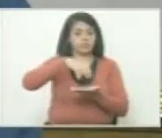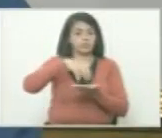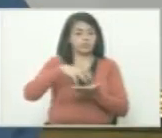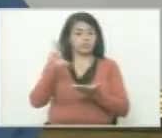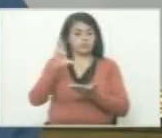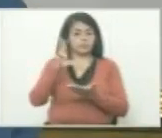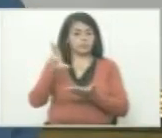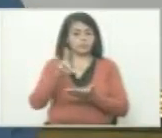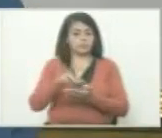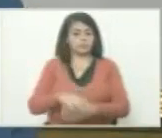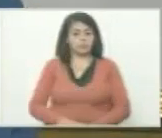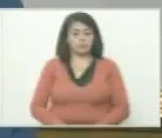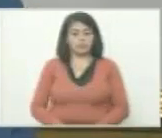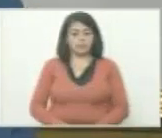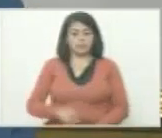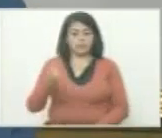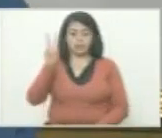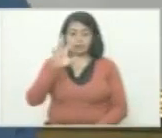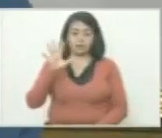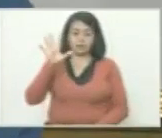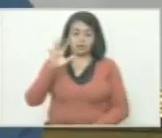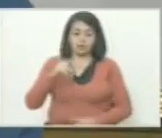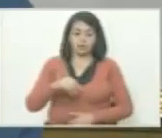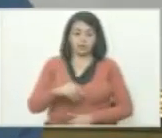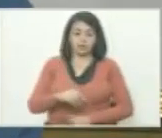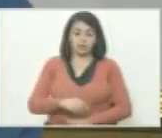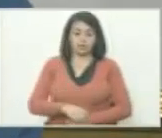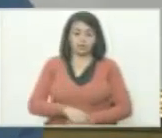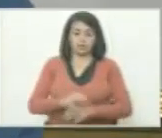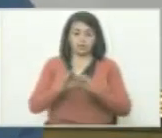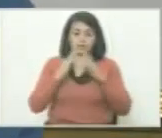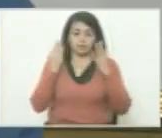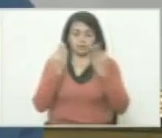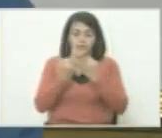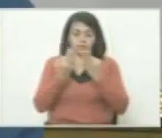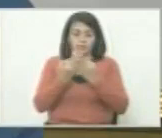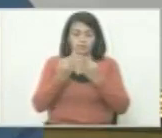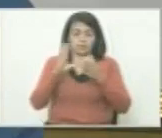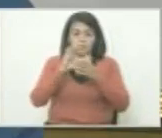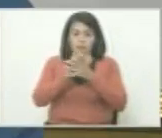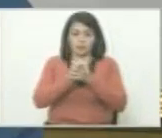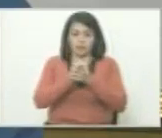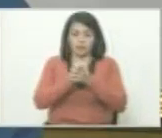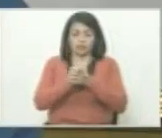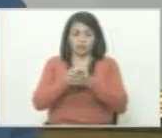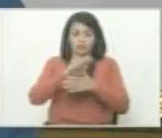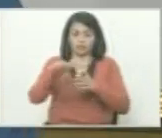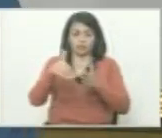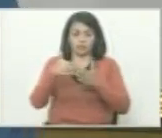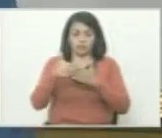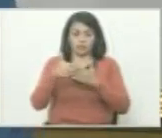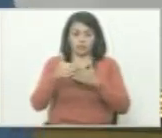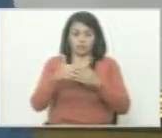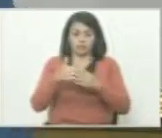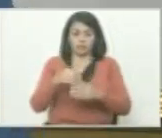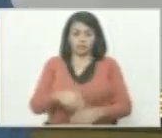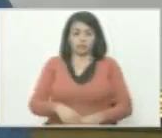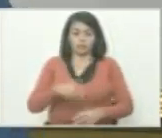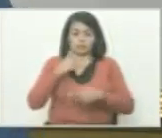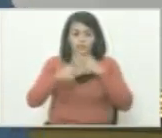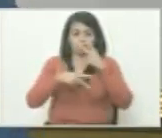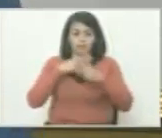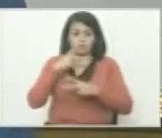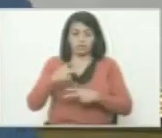la República de Venezuela, a sus familiares, a sus amigos, a sus compañeros de tolda